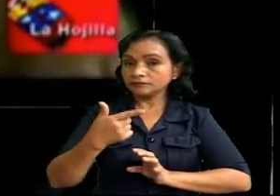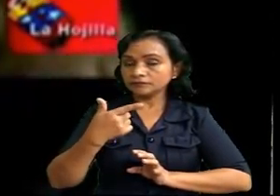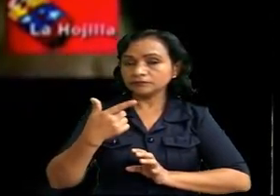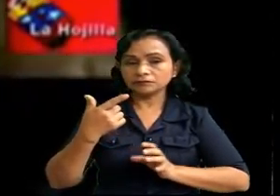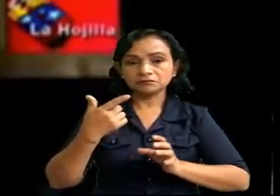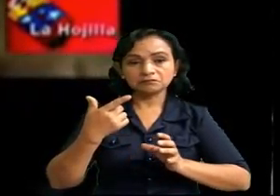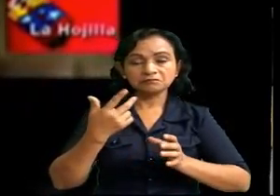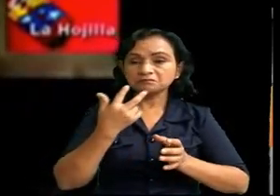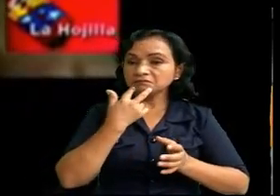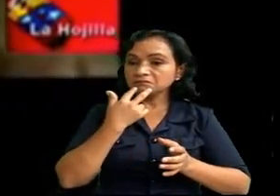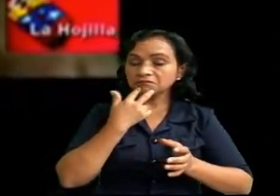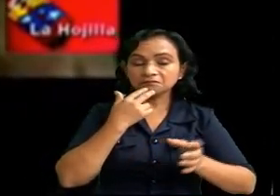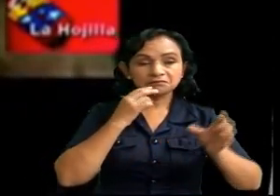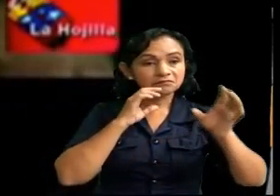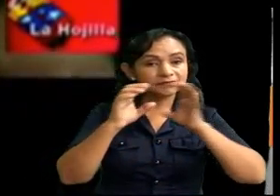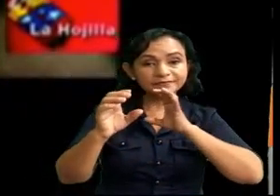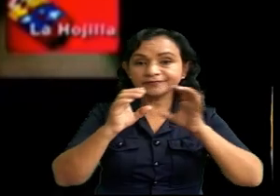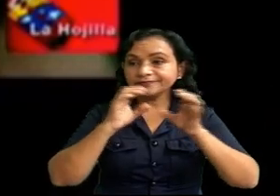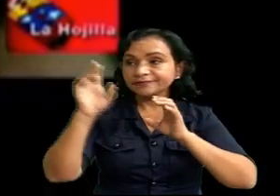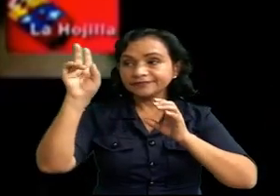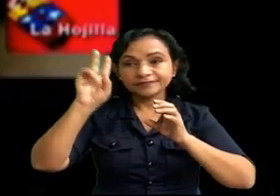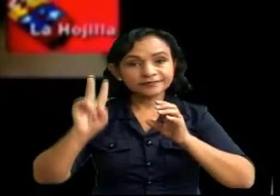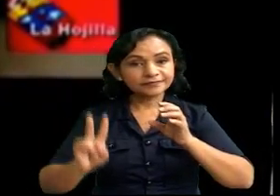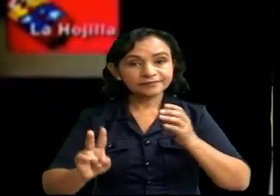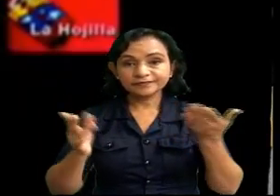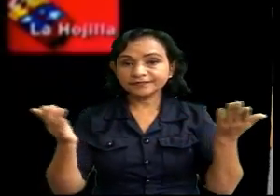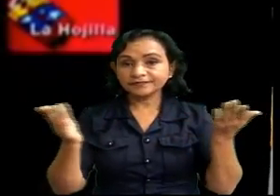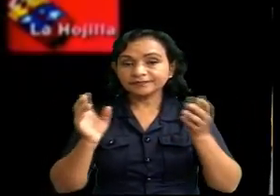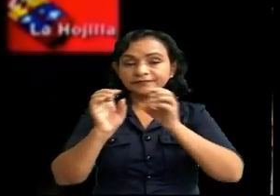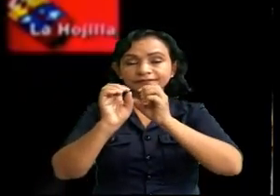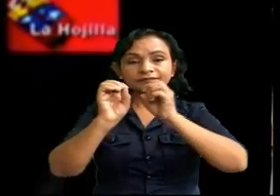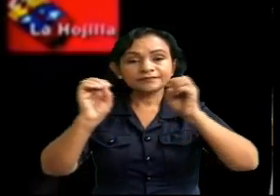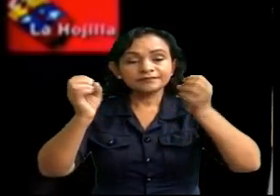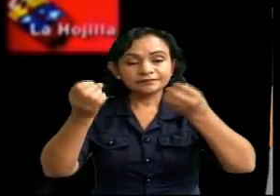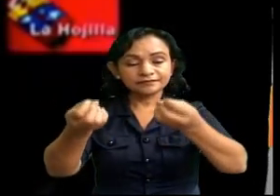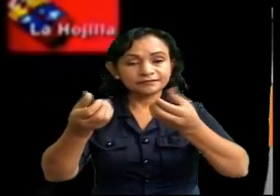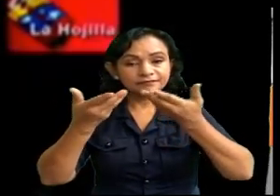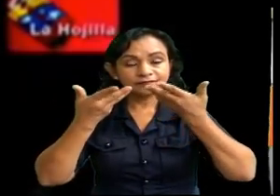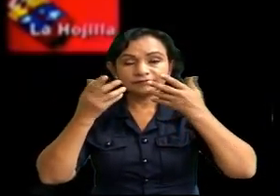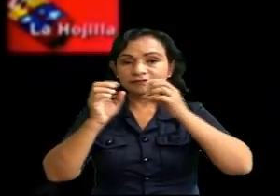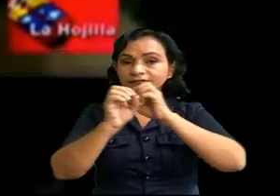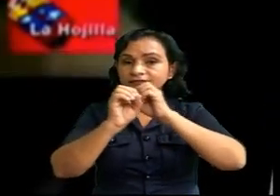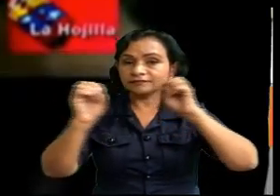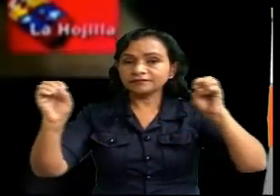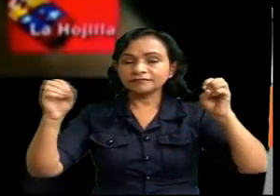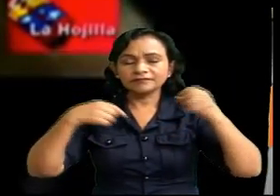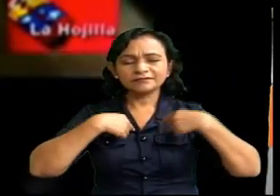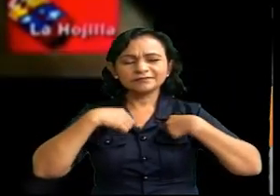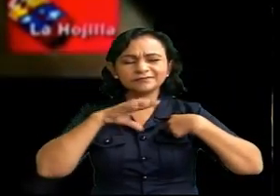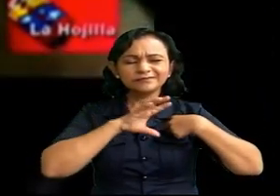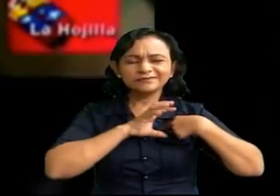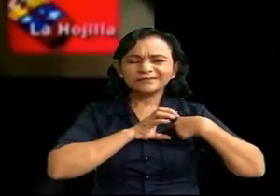incomunicado en las últimas horas y no tenía ninguna información, tenía una angustia muy grande.